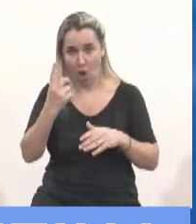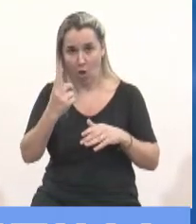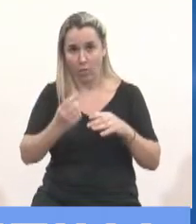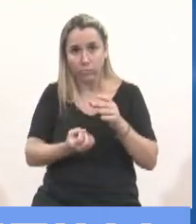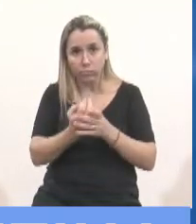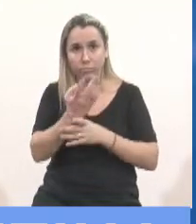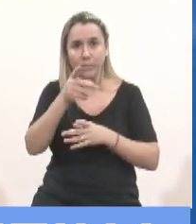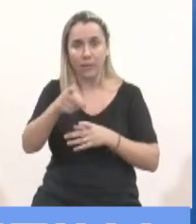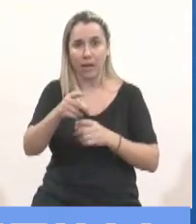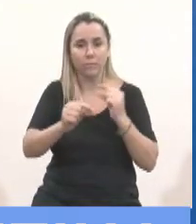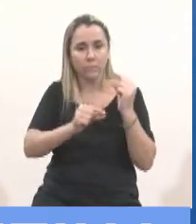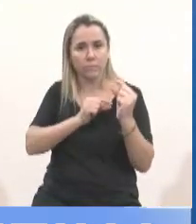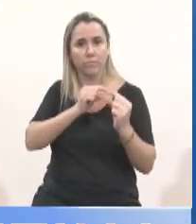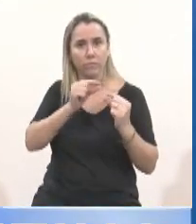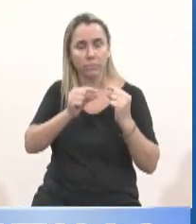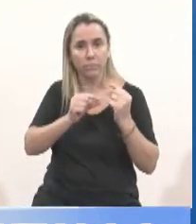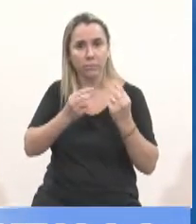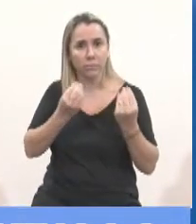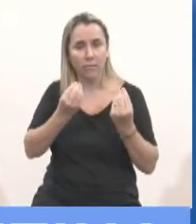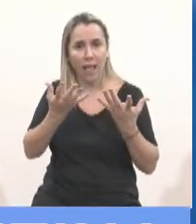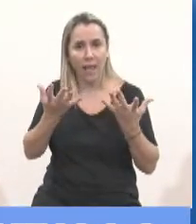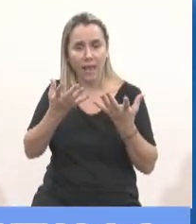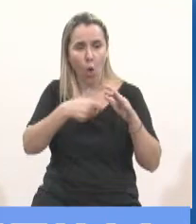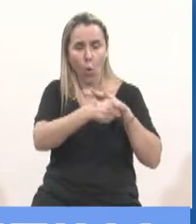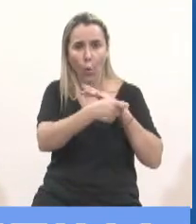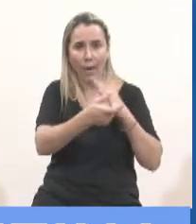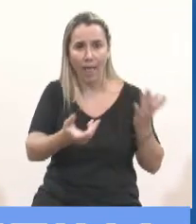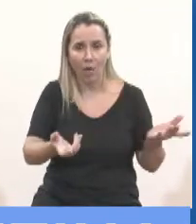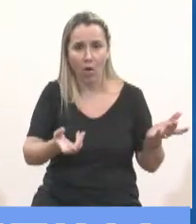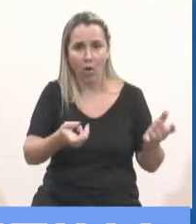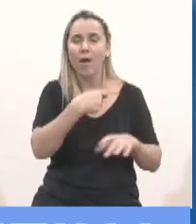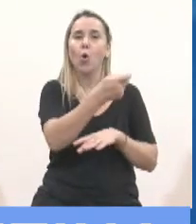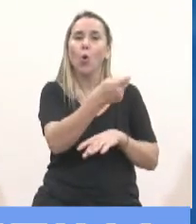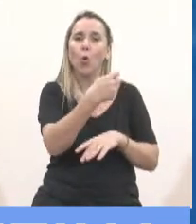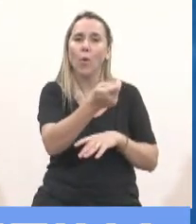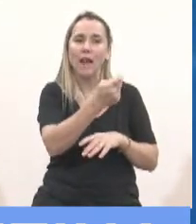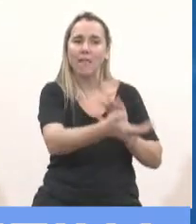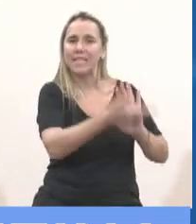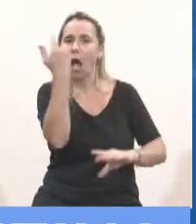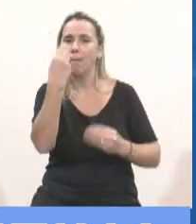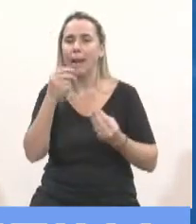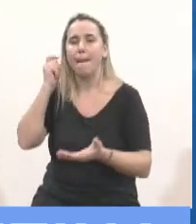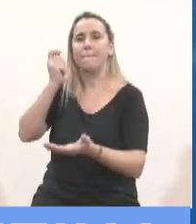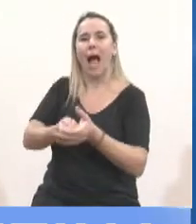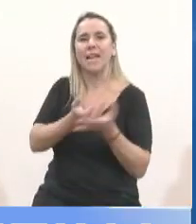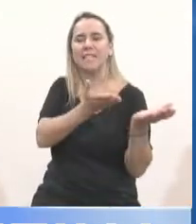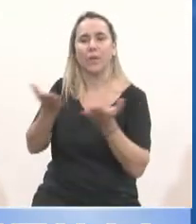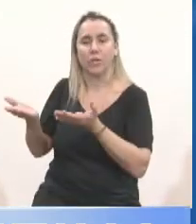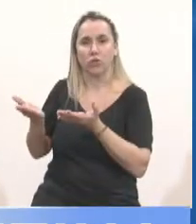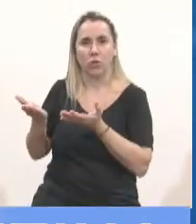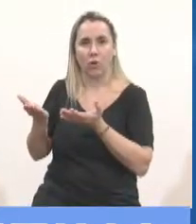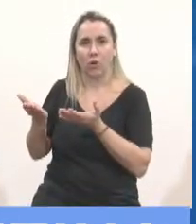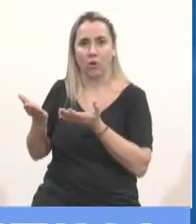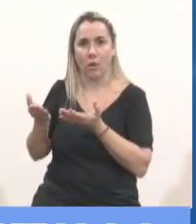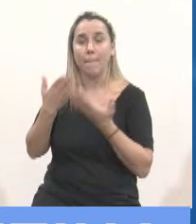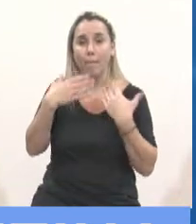a tasa de mercado. ¿Para qué sacaban los jubilados? Para poder pagar los servicios, ¿verdad?